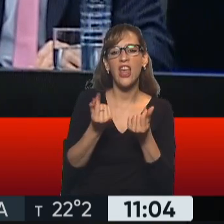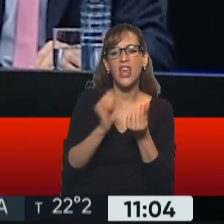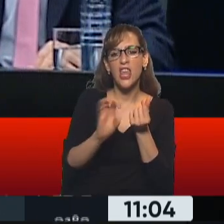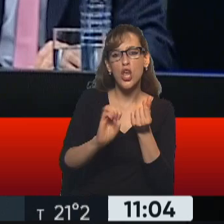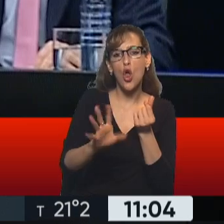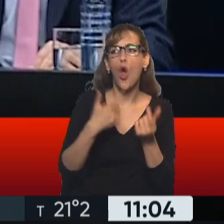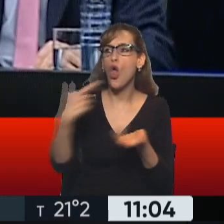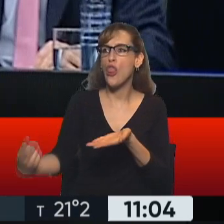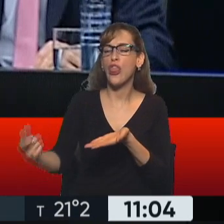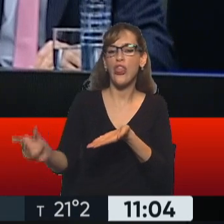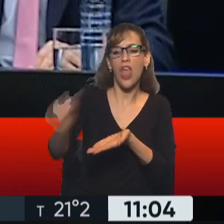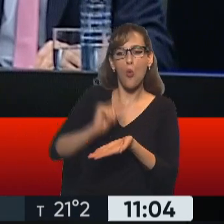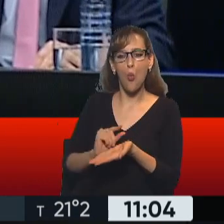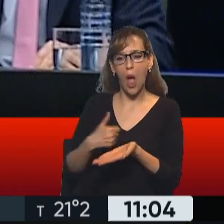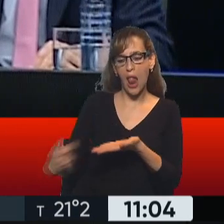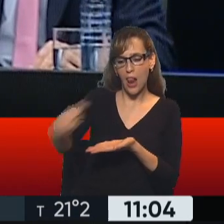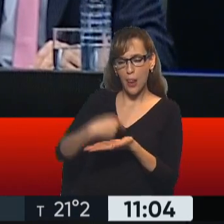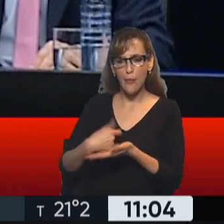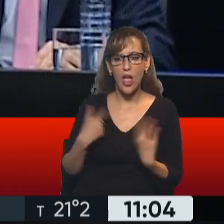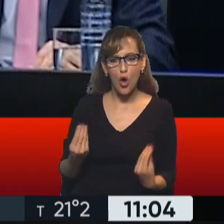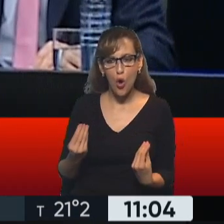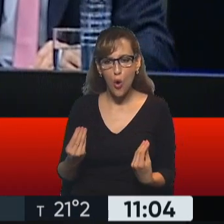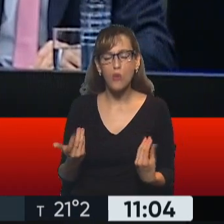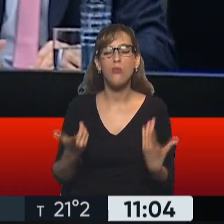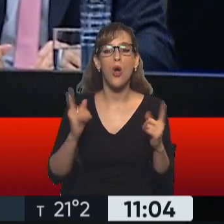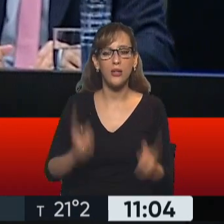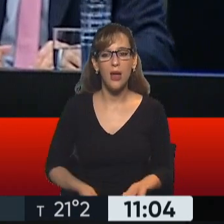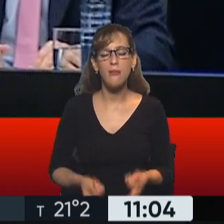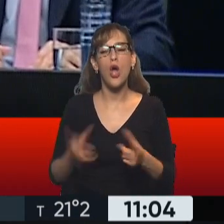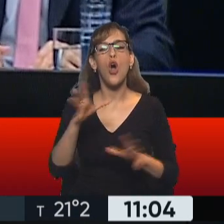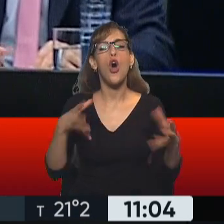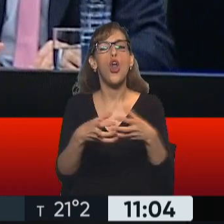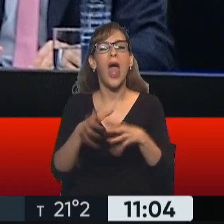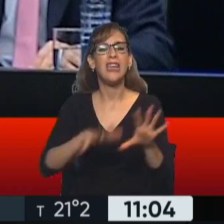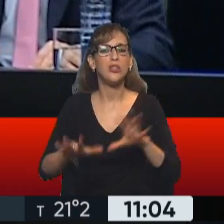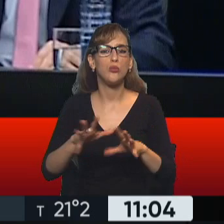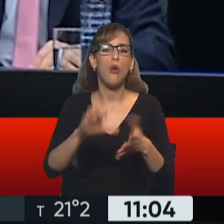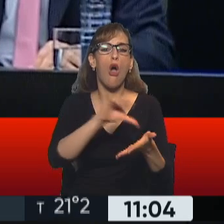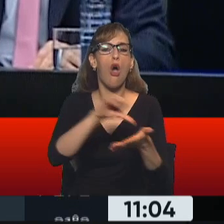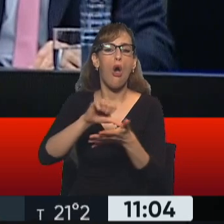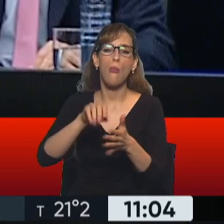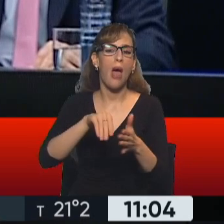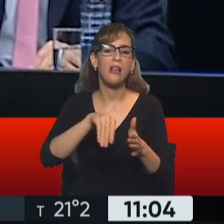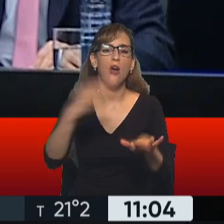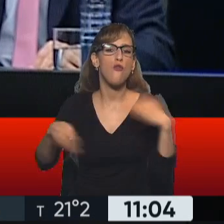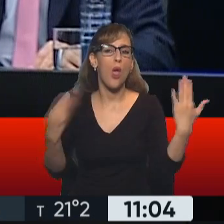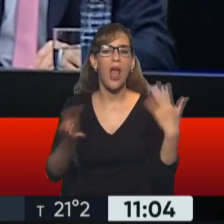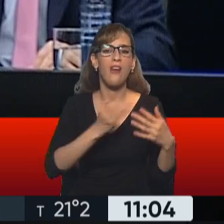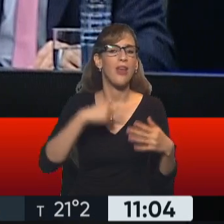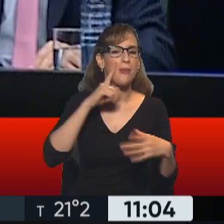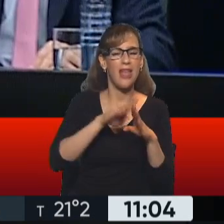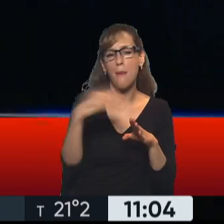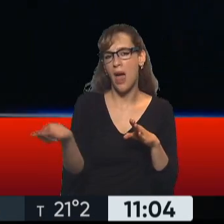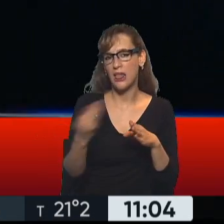qué nivel de financiamiento tendremos de organismos multilaterales fuera del Fondo Monetario Internacional.